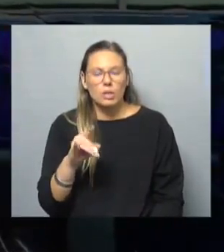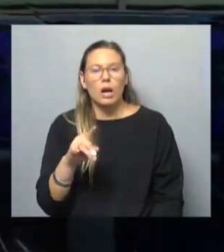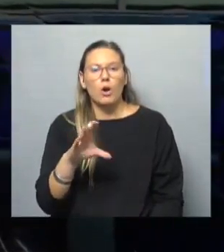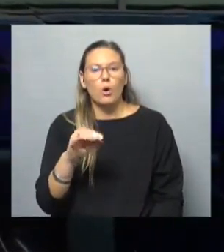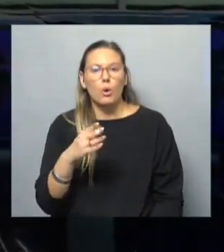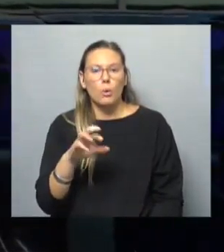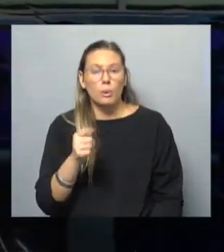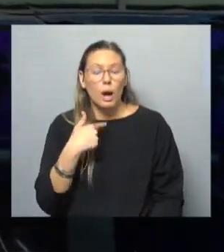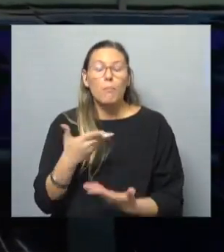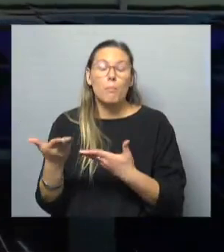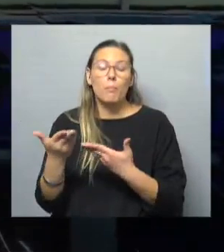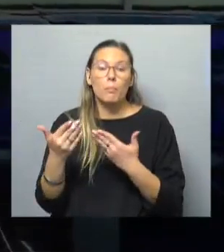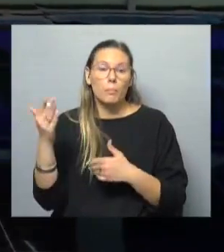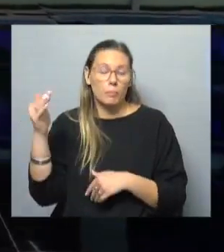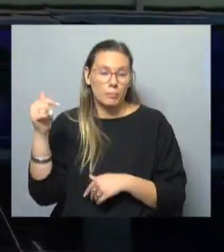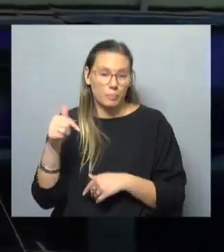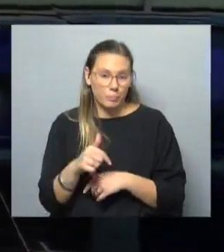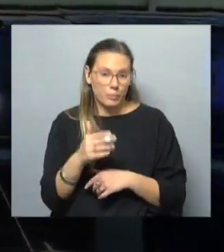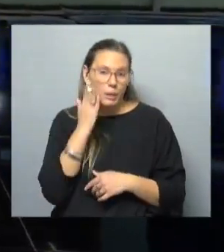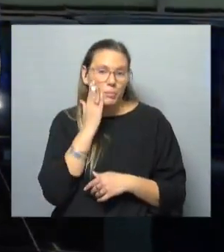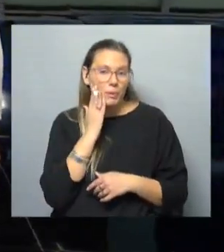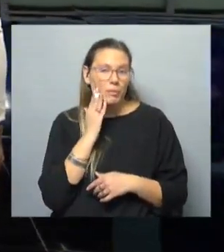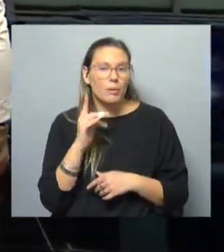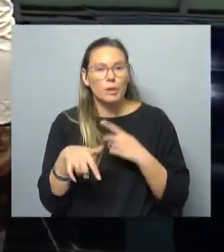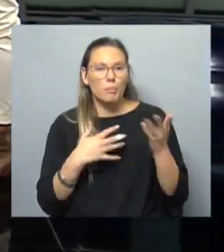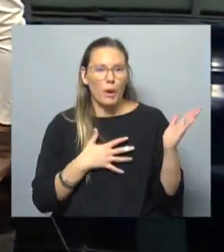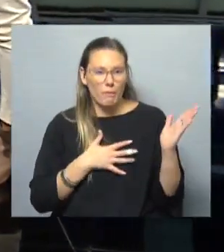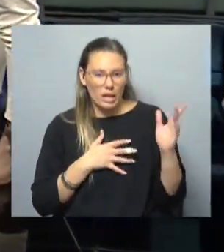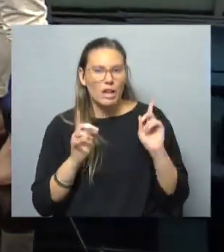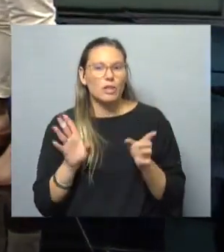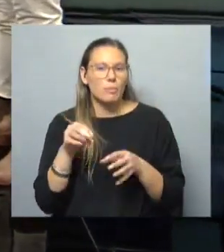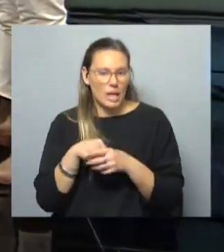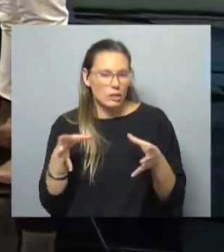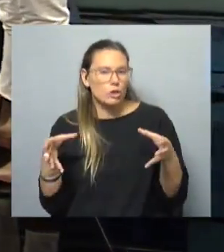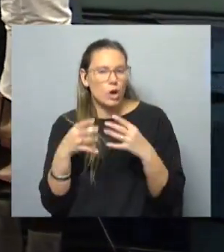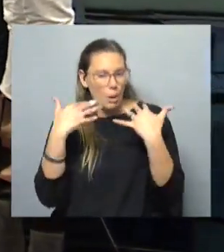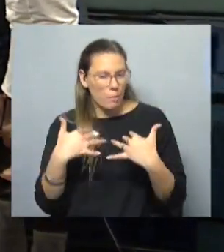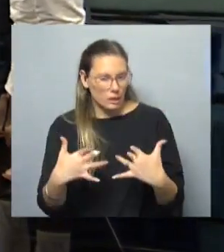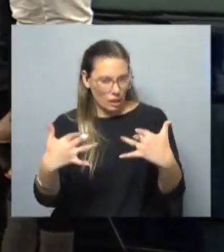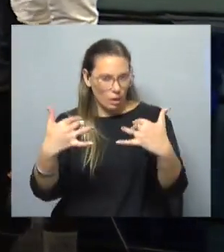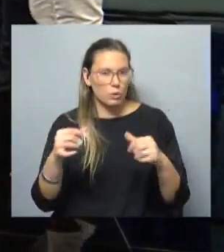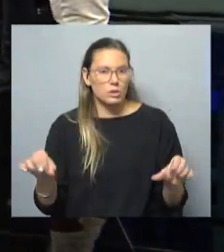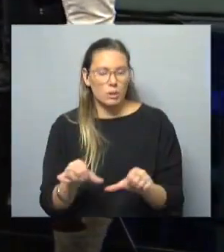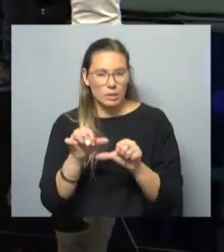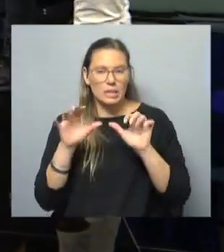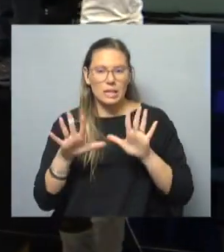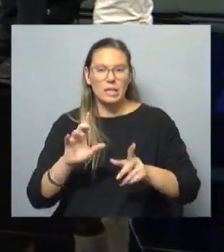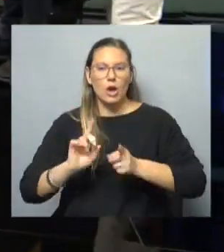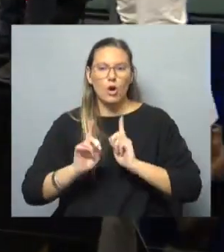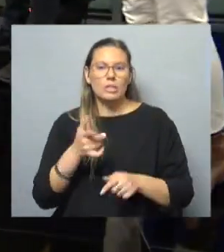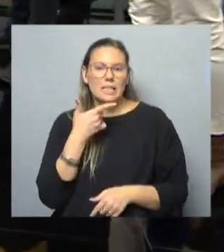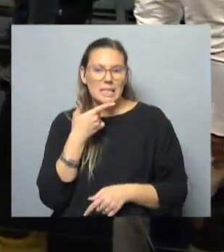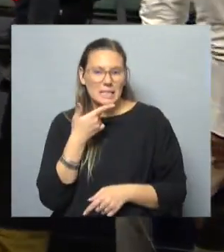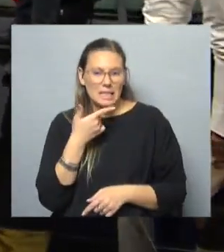adelante. Por favor. Pasen, que después van a estar bailando acá, que también forma parte del espectáculo que se va a realizar el 10 y el 11 de